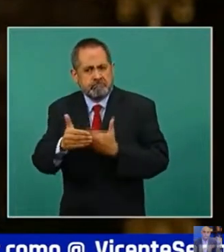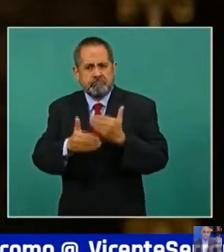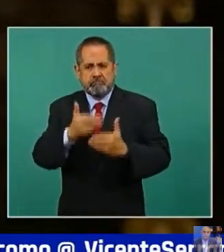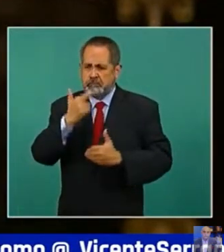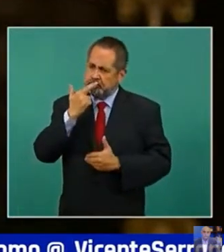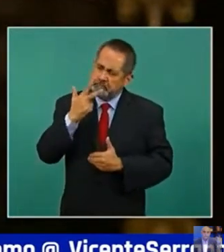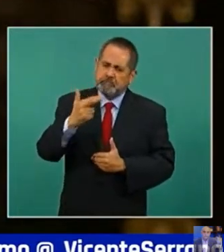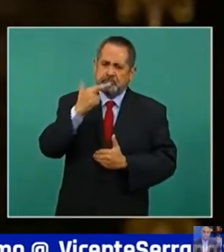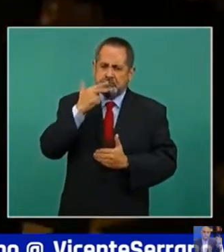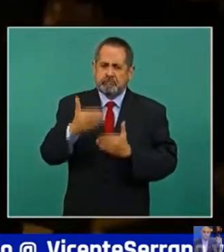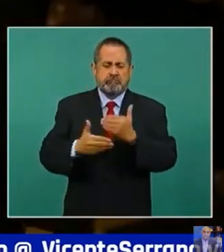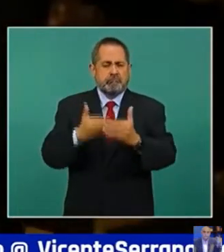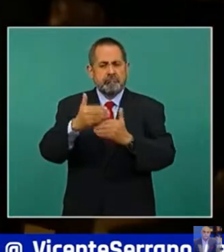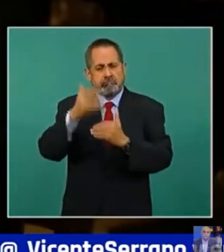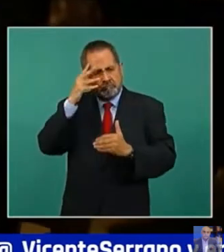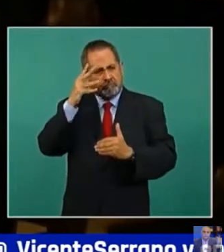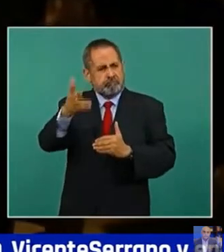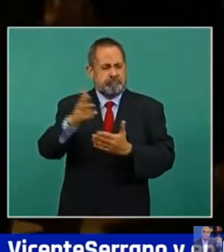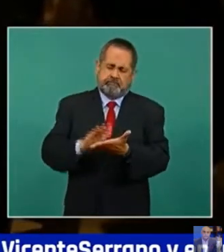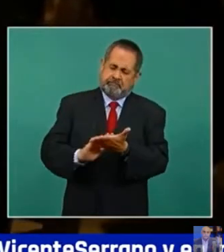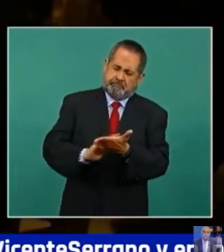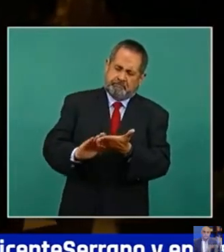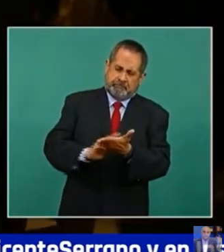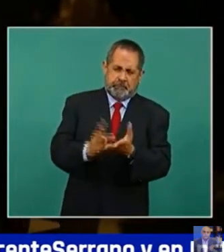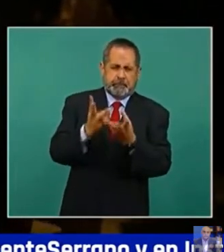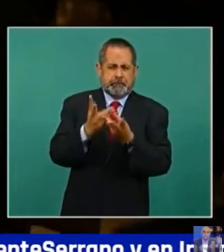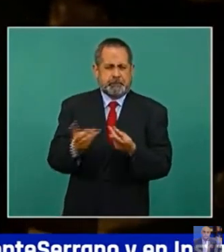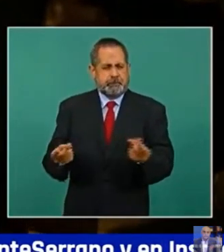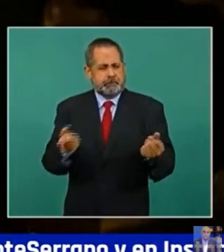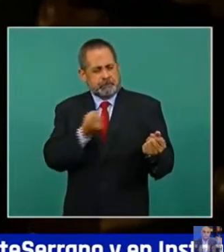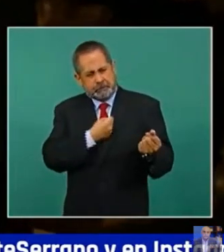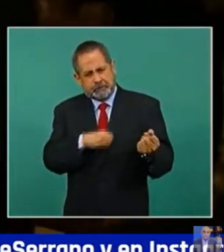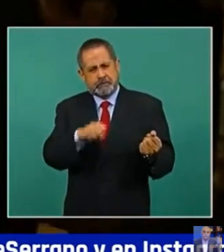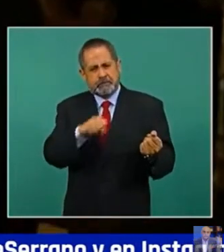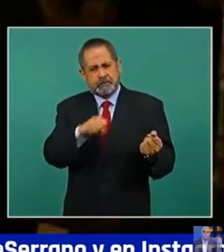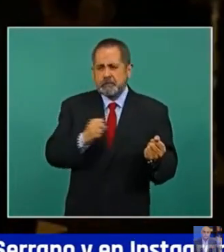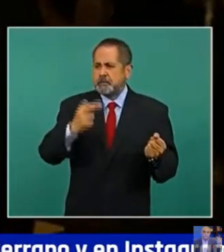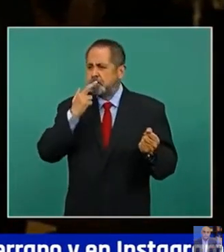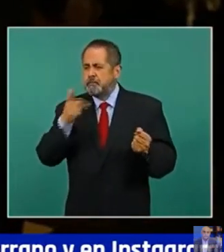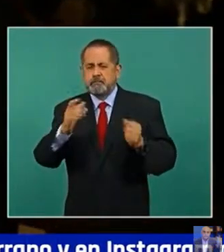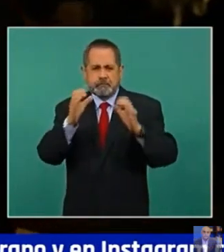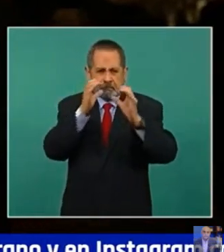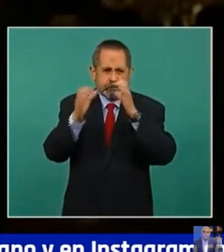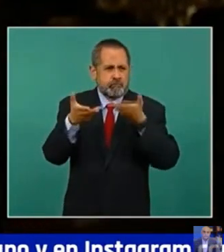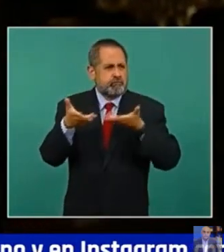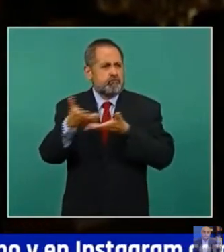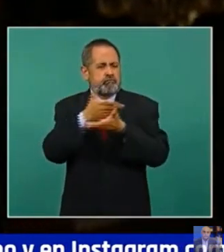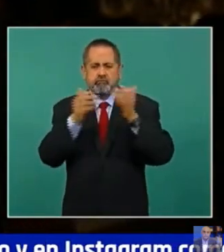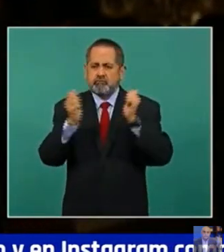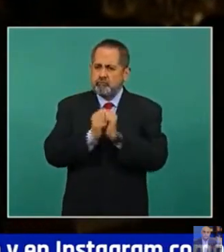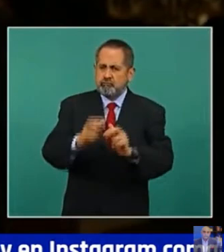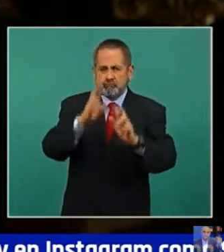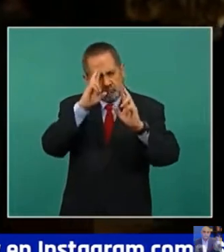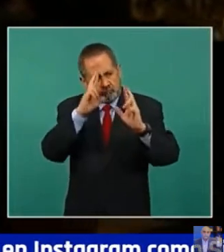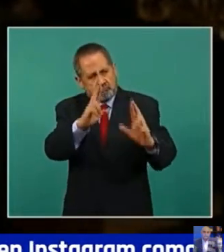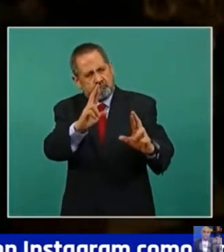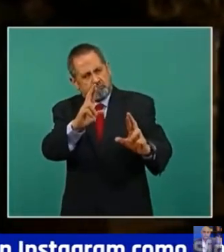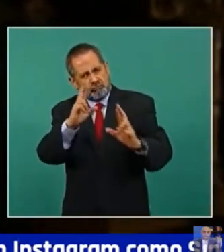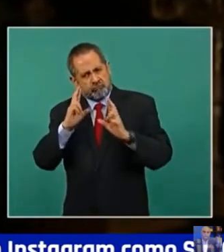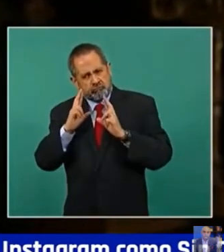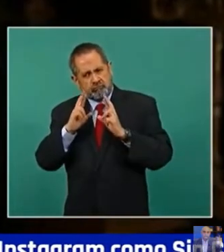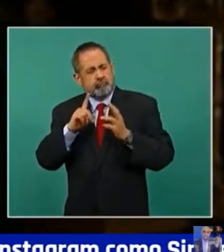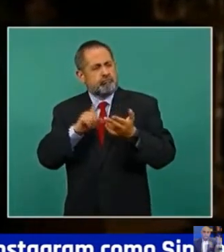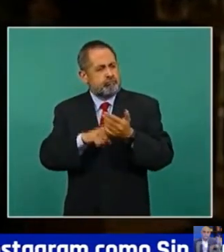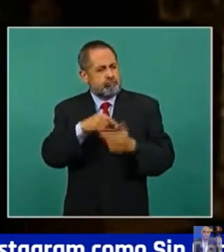vistas a sanar las heridas, a cultivar un diálogo abierto y respetuoso entre las